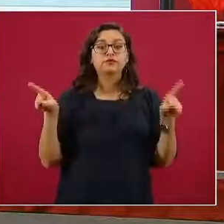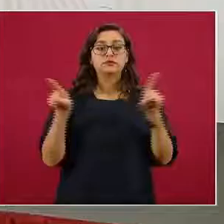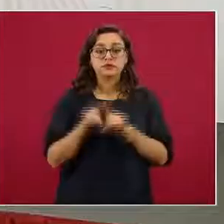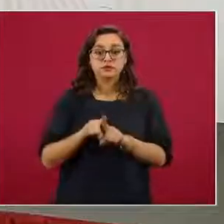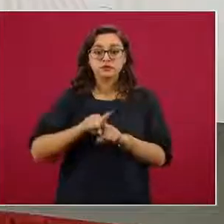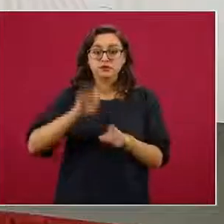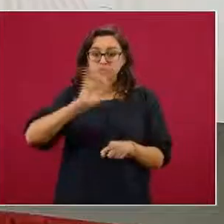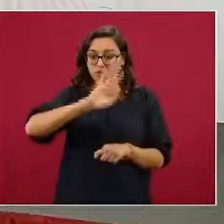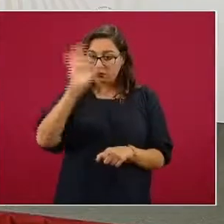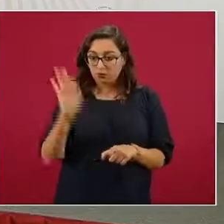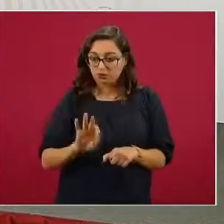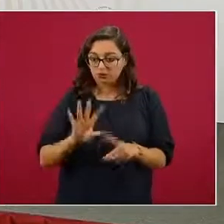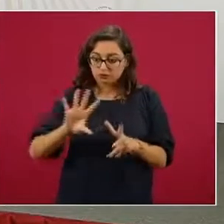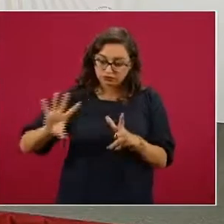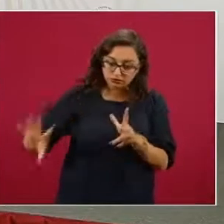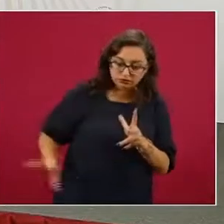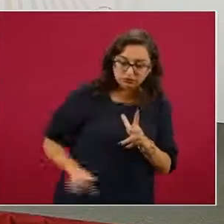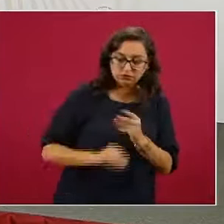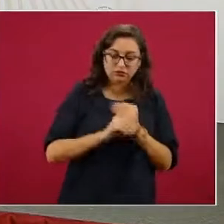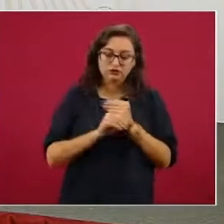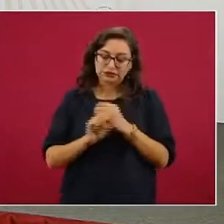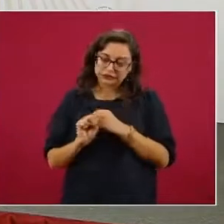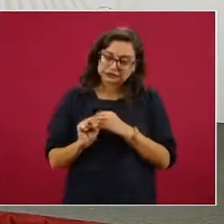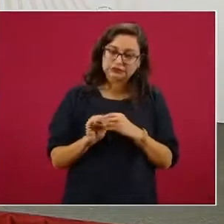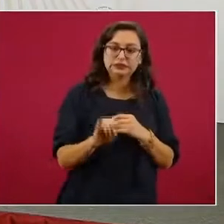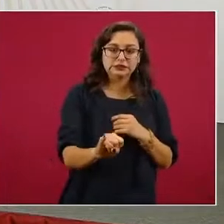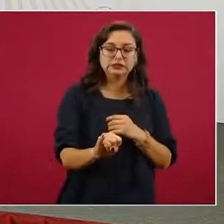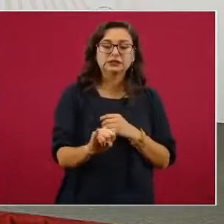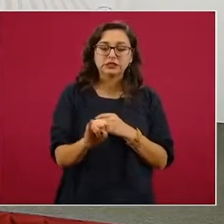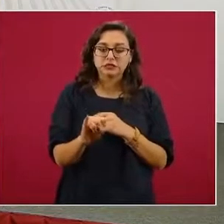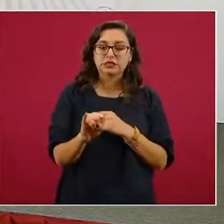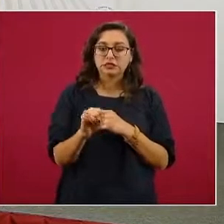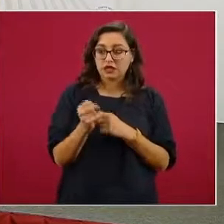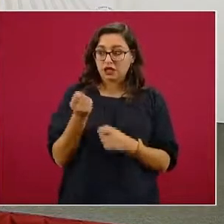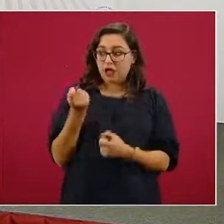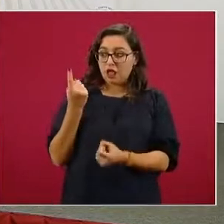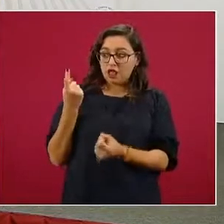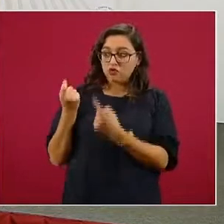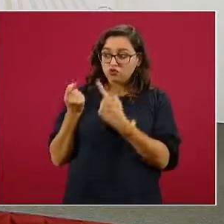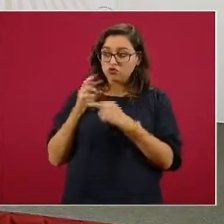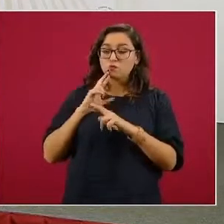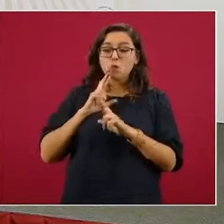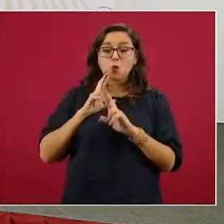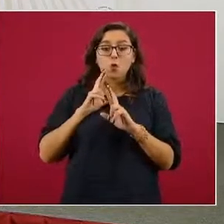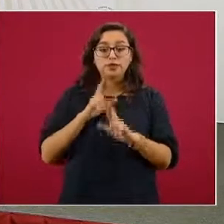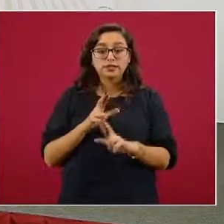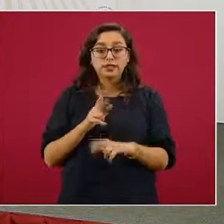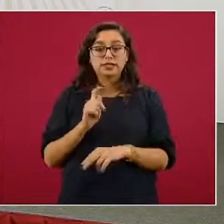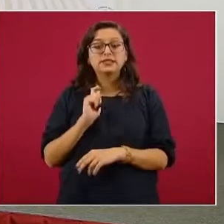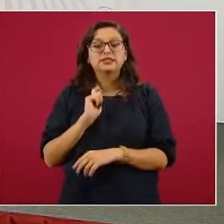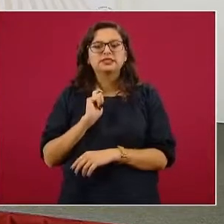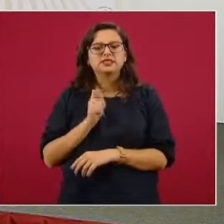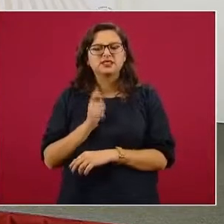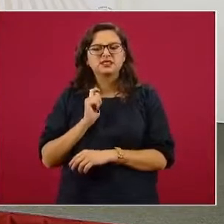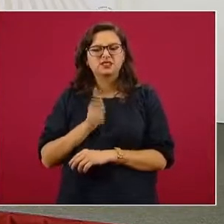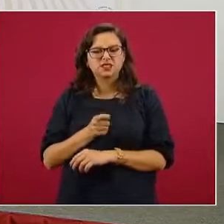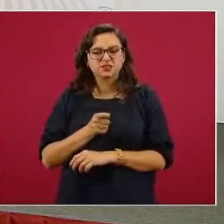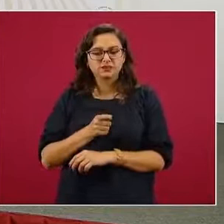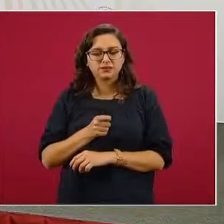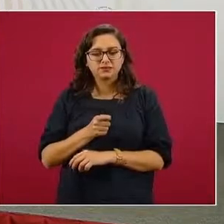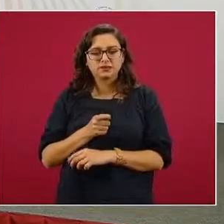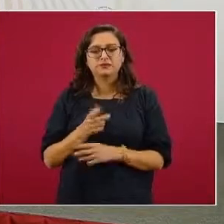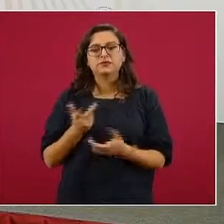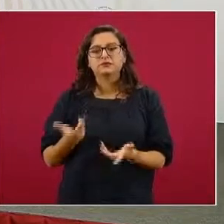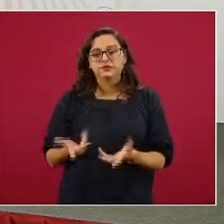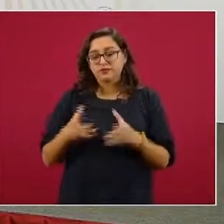aplicamos el porcentaje de positividad a aquellos casos que están todavía como sospechosos. ¿Qué quiere decir aplicar el porcentaje?